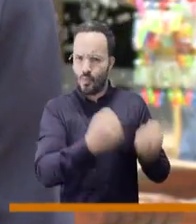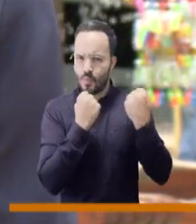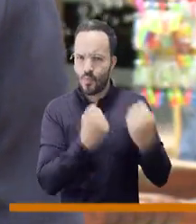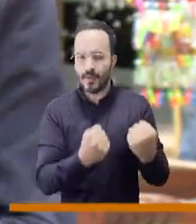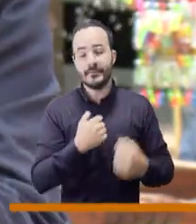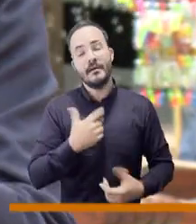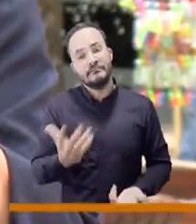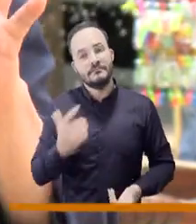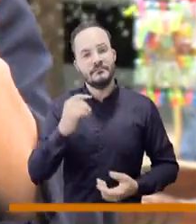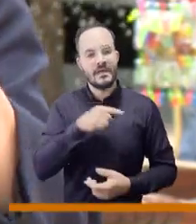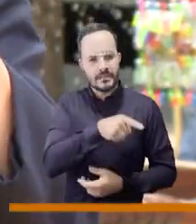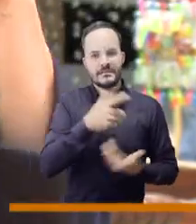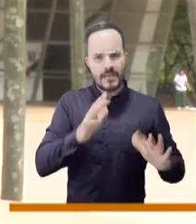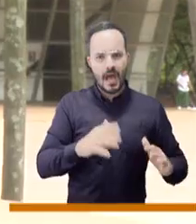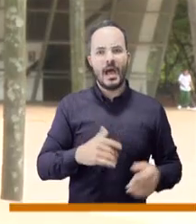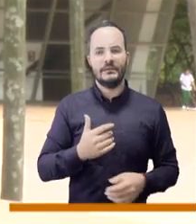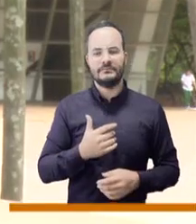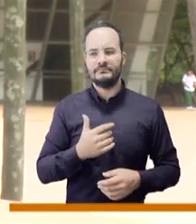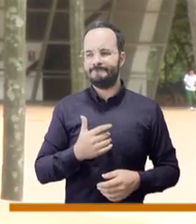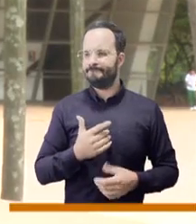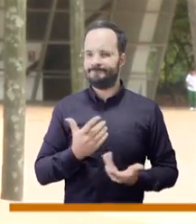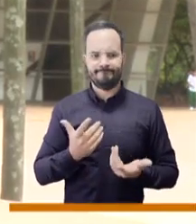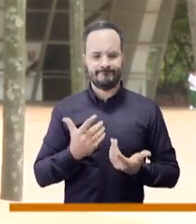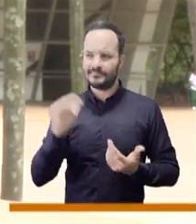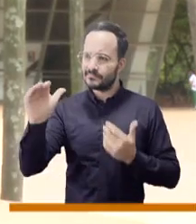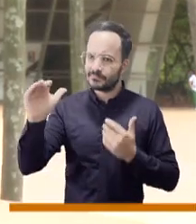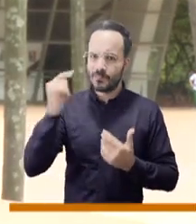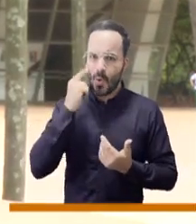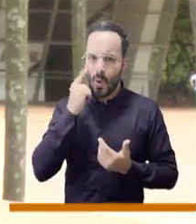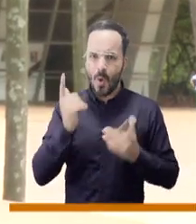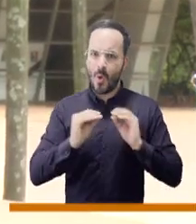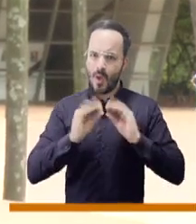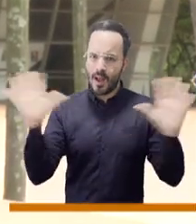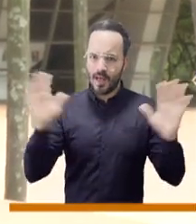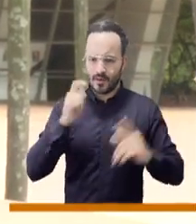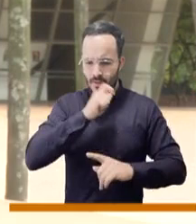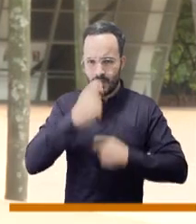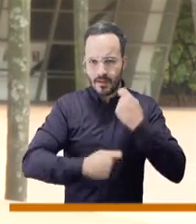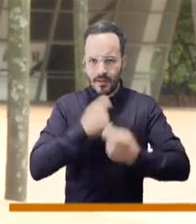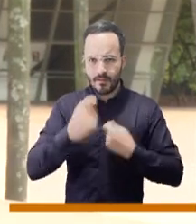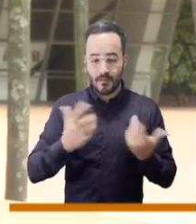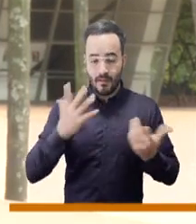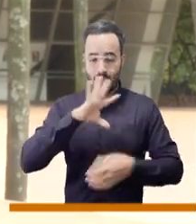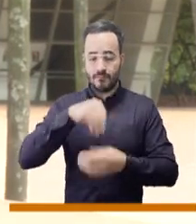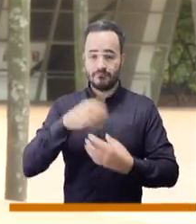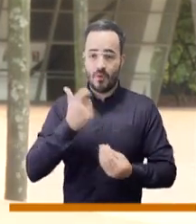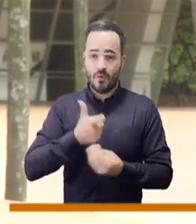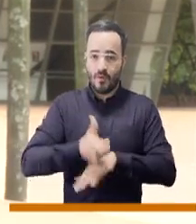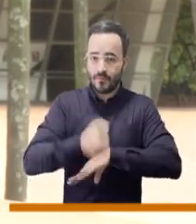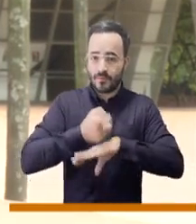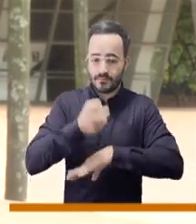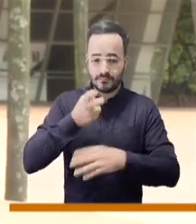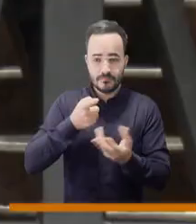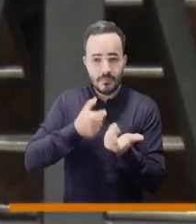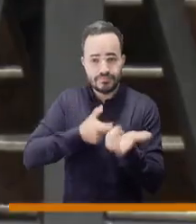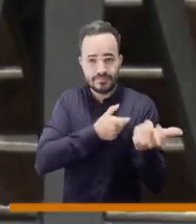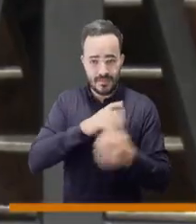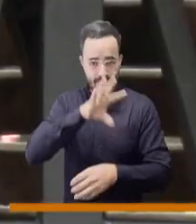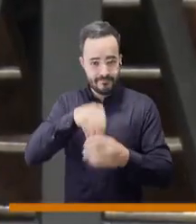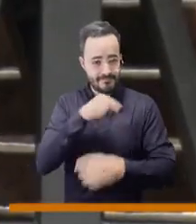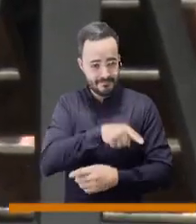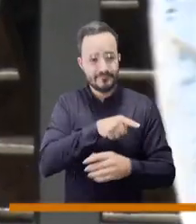que le han dicho a los distintos gobiernos, hey, el narcotráfico también hace parte del conflicto armado.